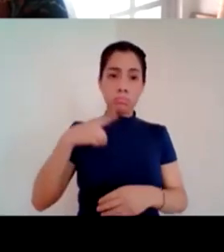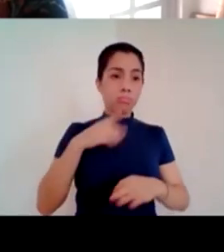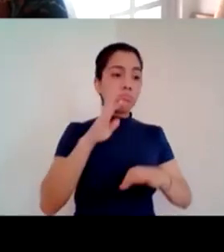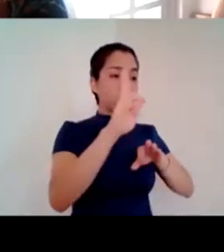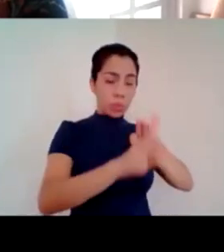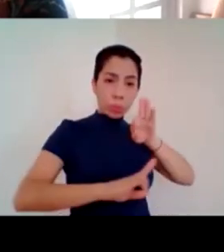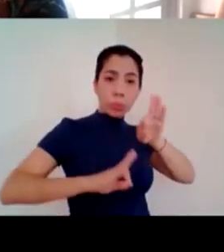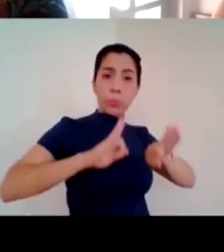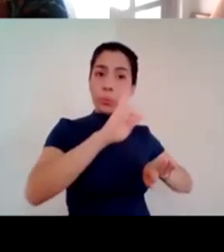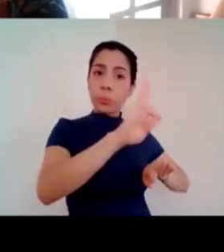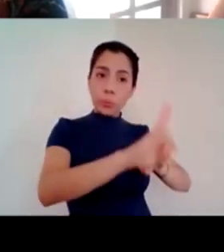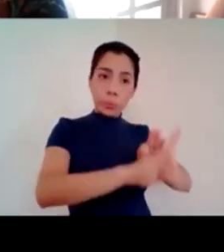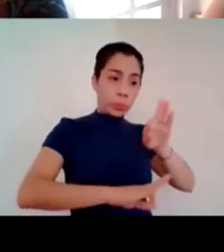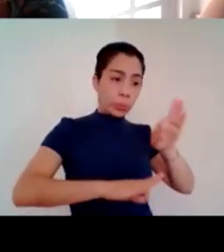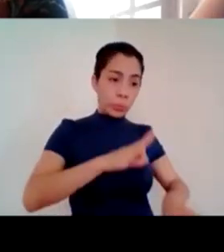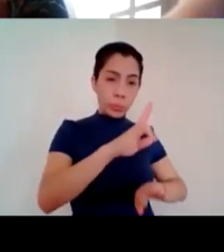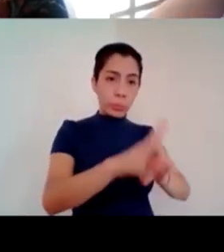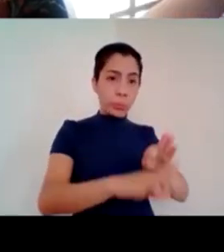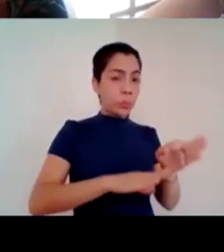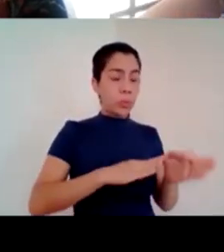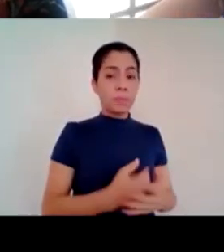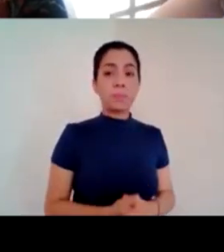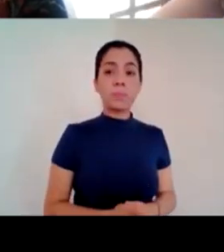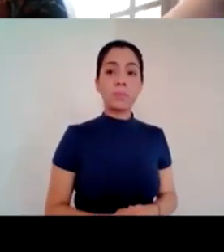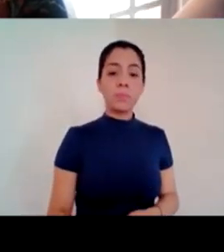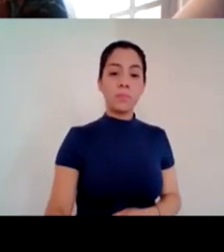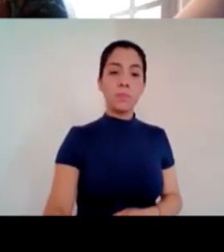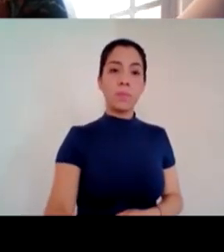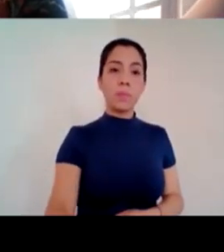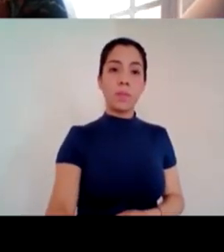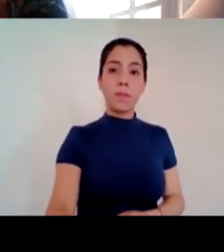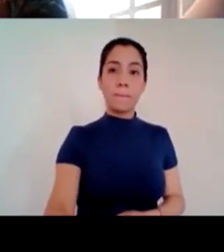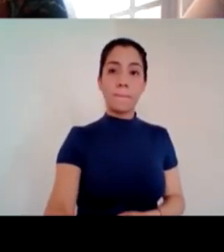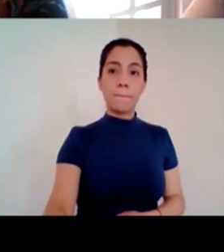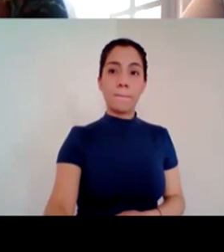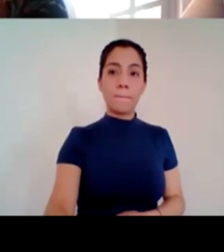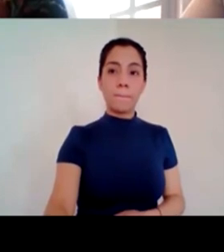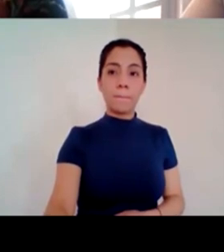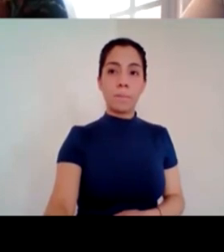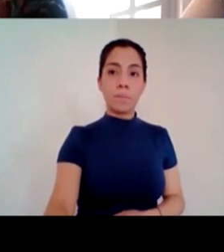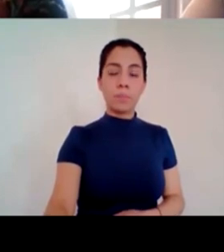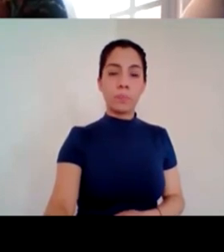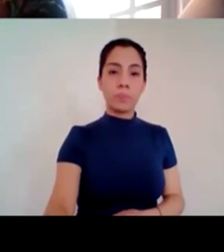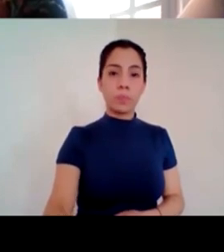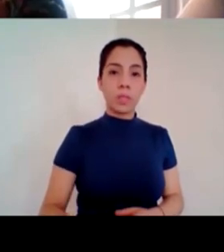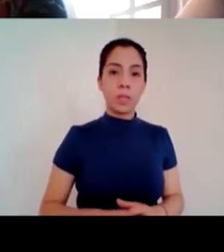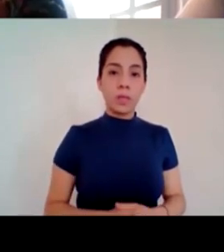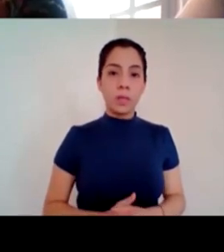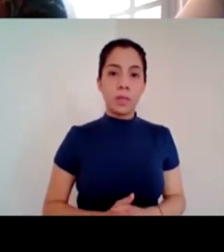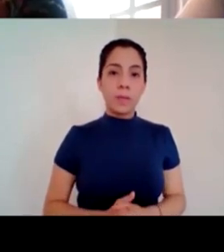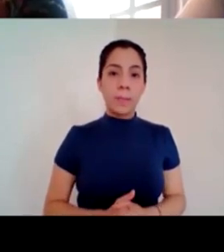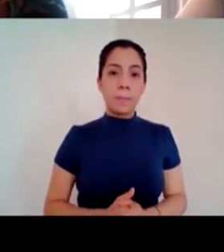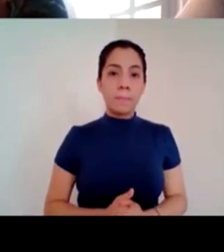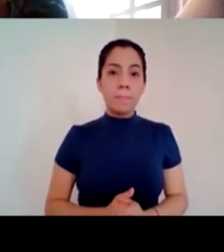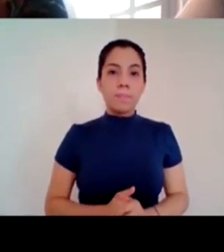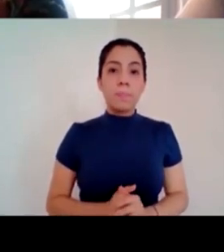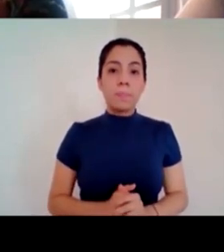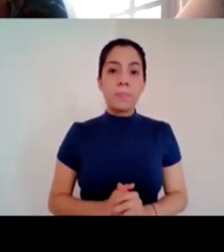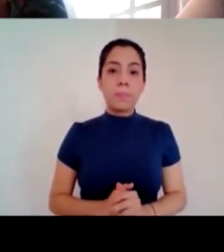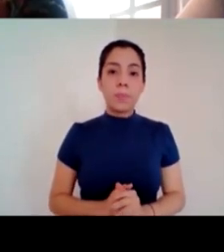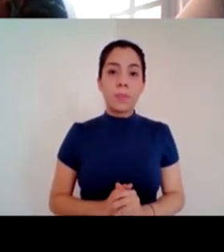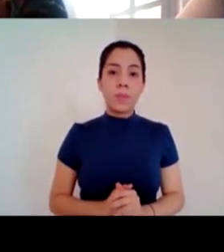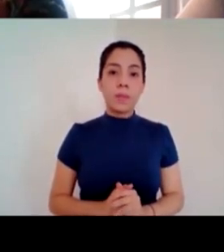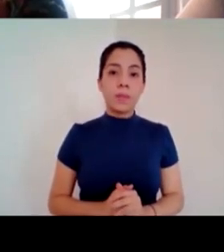eso pero aquí hay una cuestión que me parece fundamental esto lo decía Axel Honnett cuando él decía